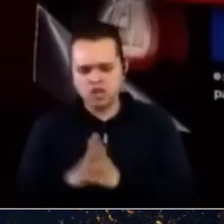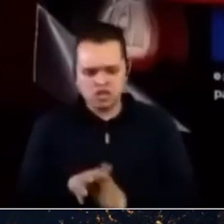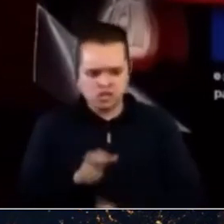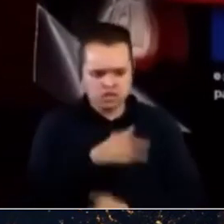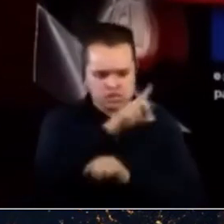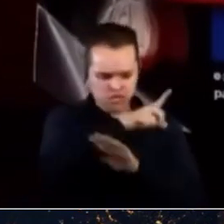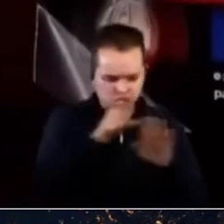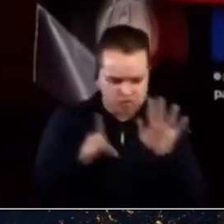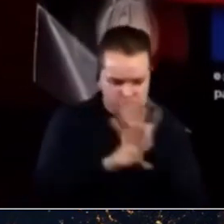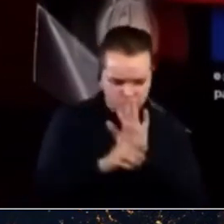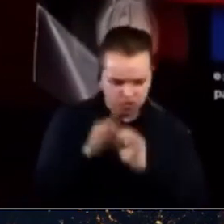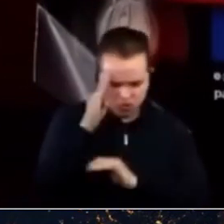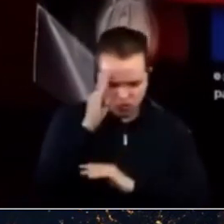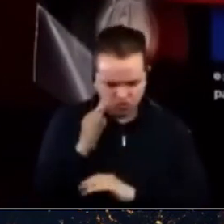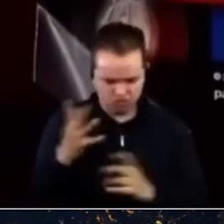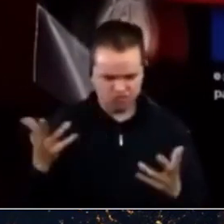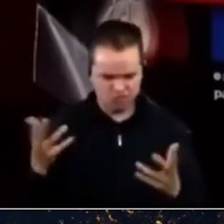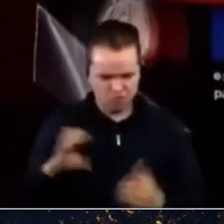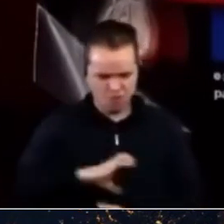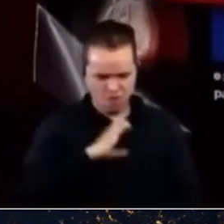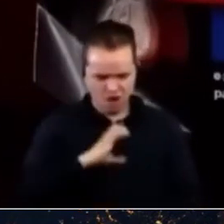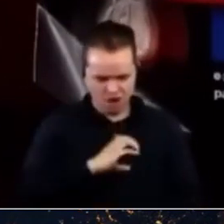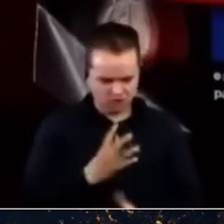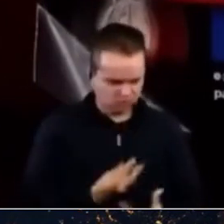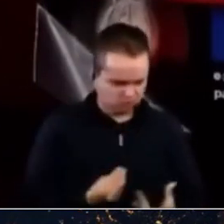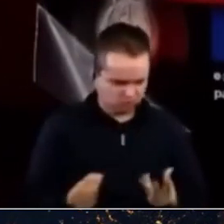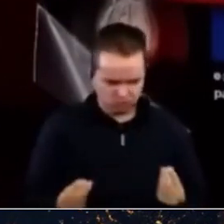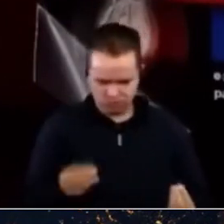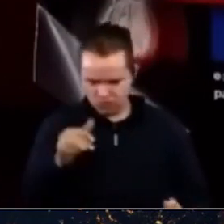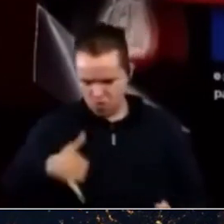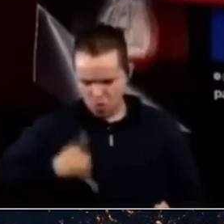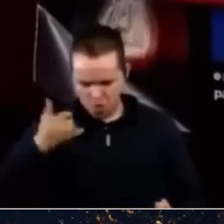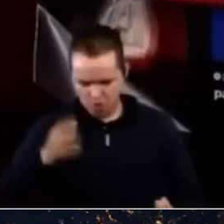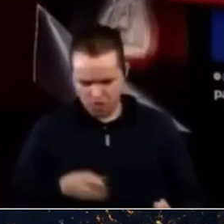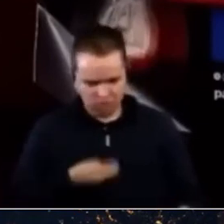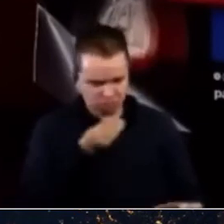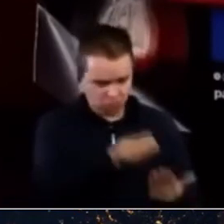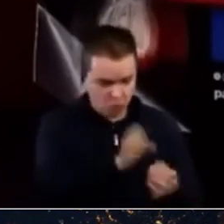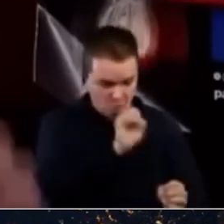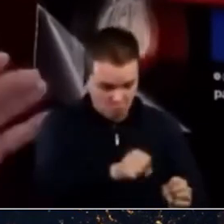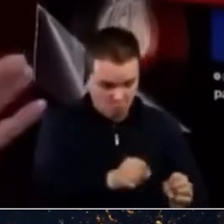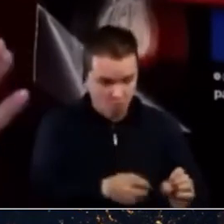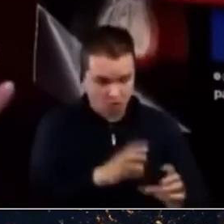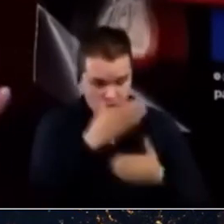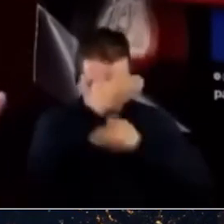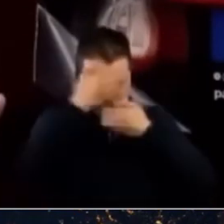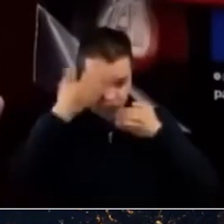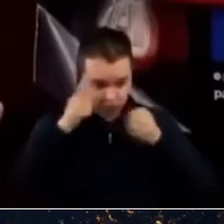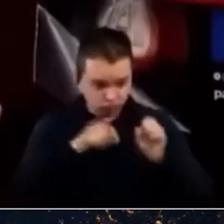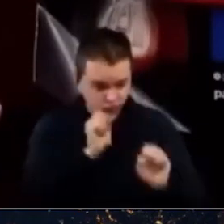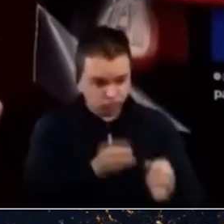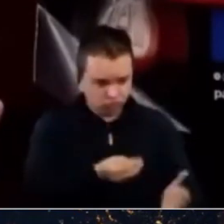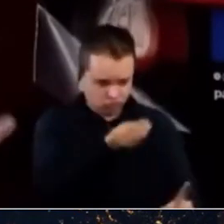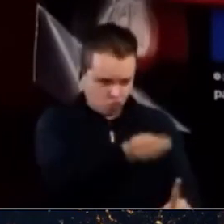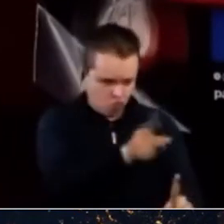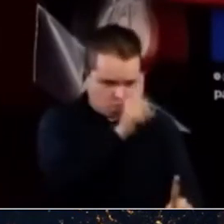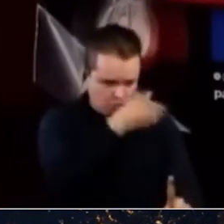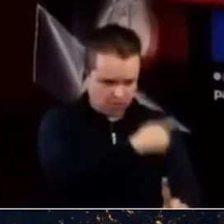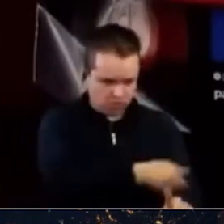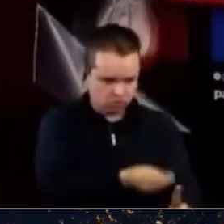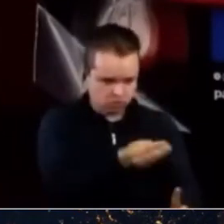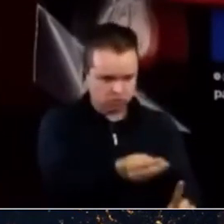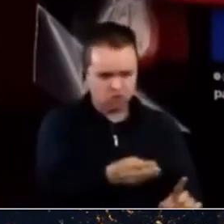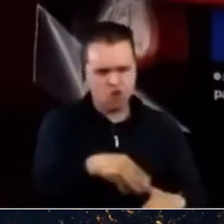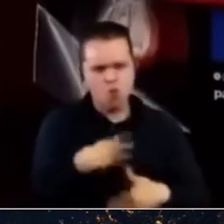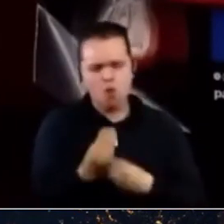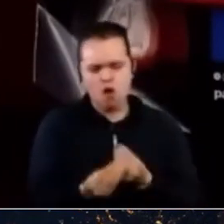a delinquir? ¿Cómo va a ser esa caracterización de esos muchachos? Me gustaría saber, ¿cómo hago